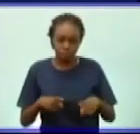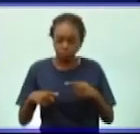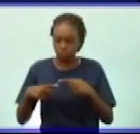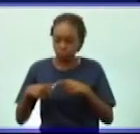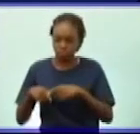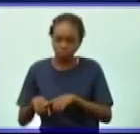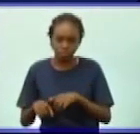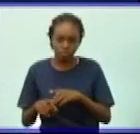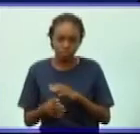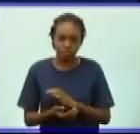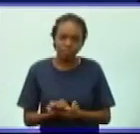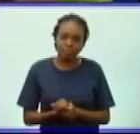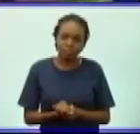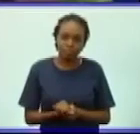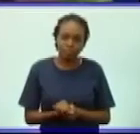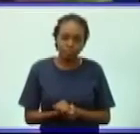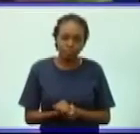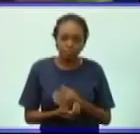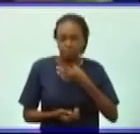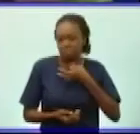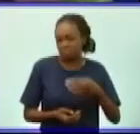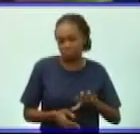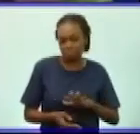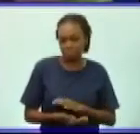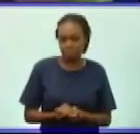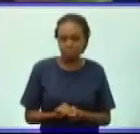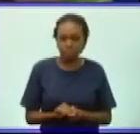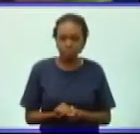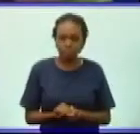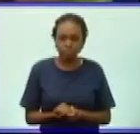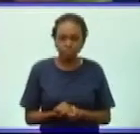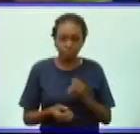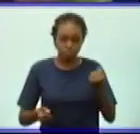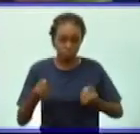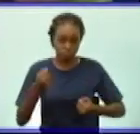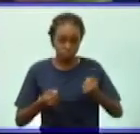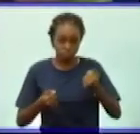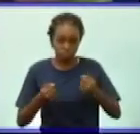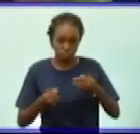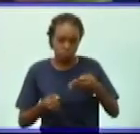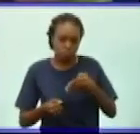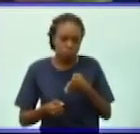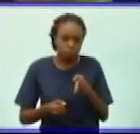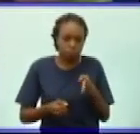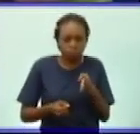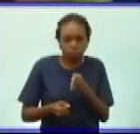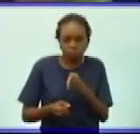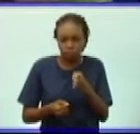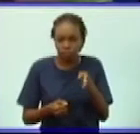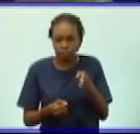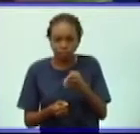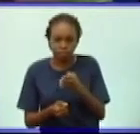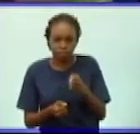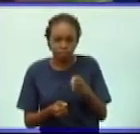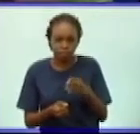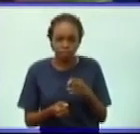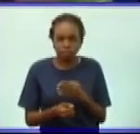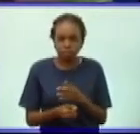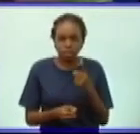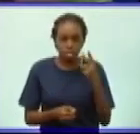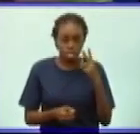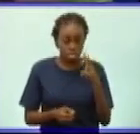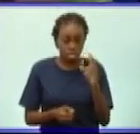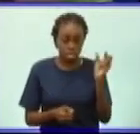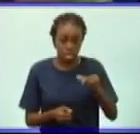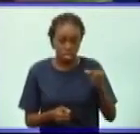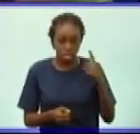cuerpos. Pongamos un ejemplo. Si un auto se mueve por una carretera y hay 2 observadores,